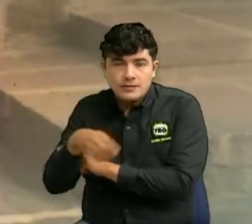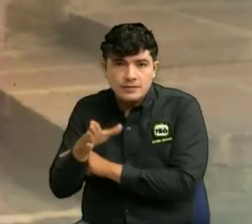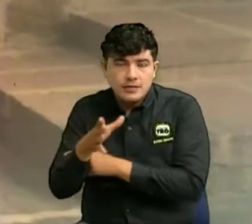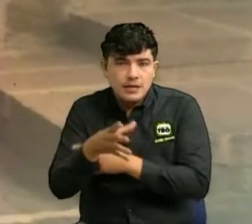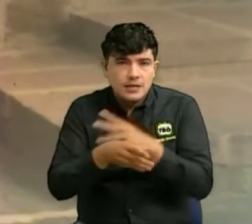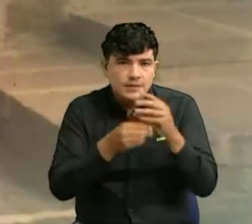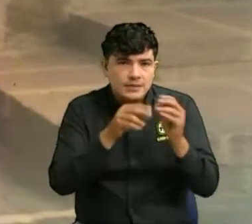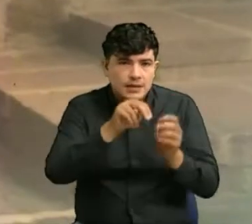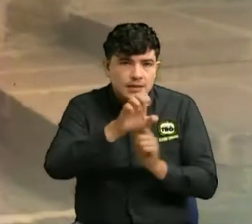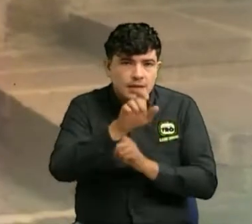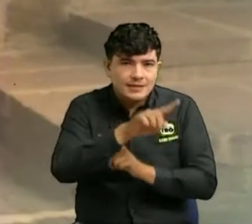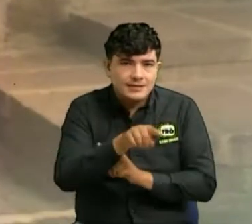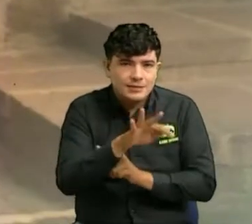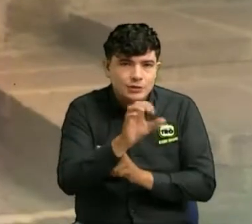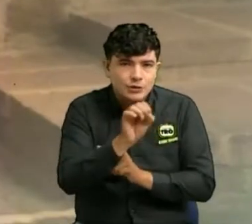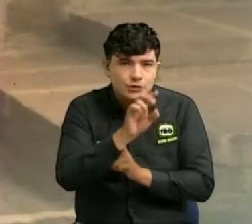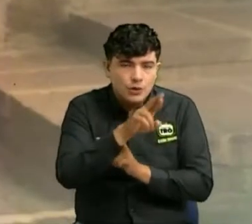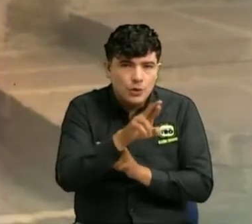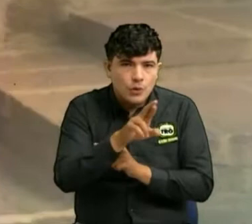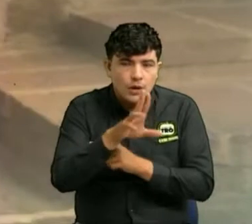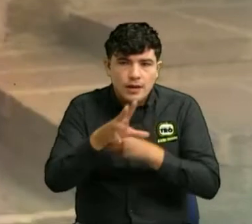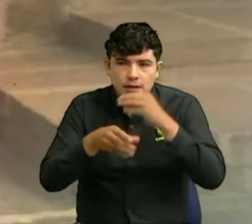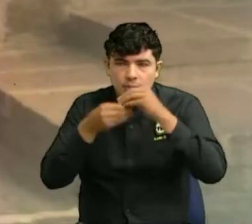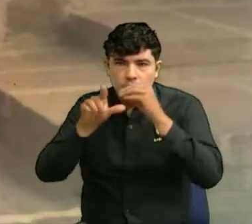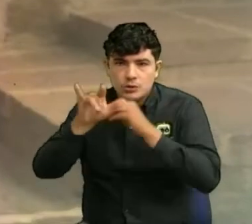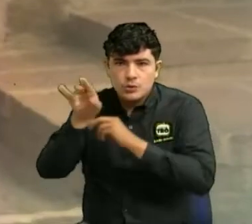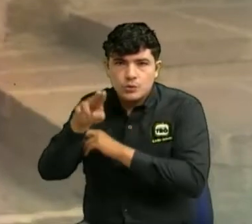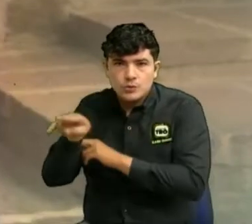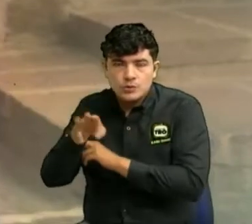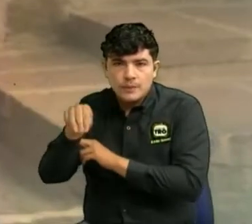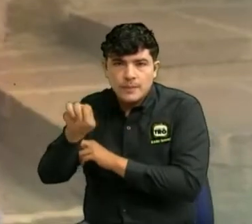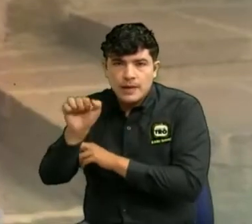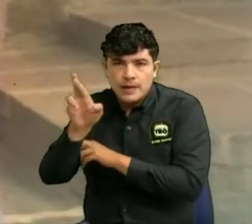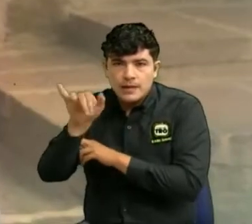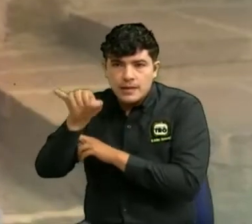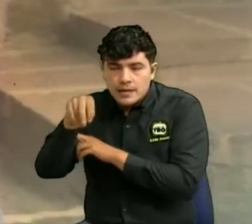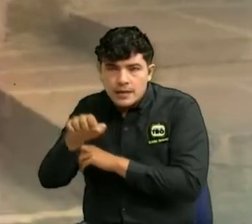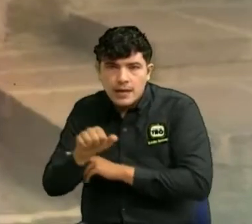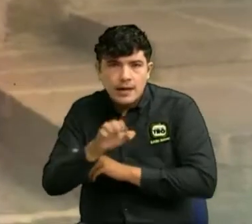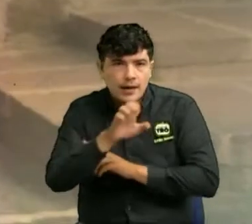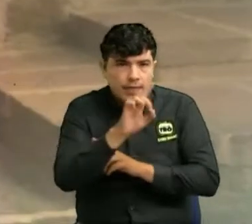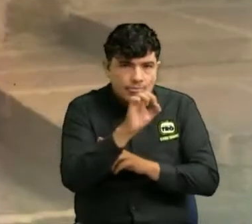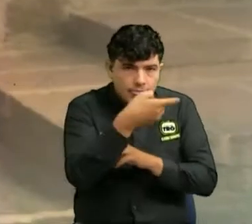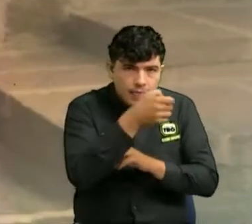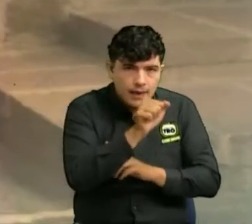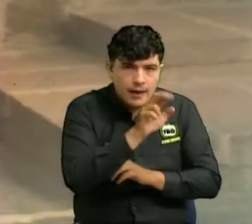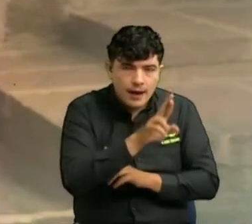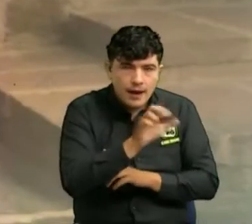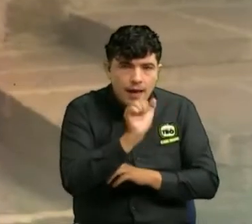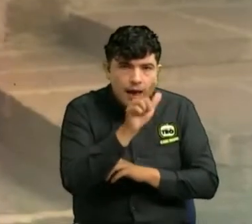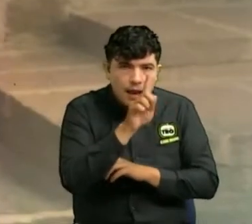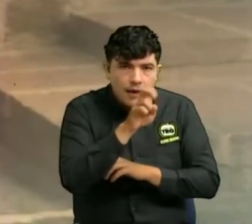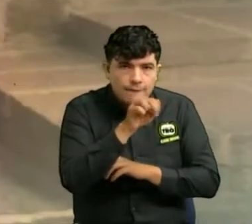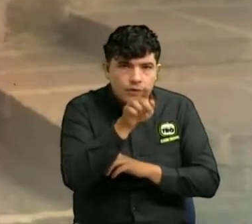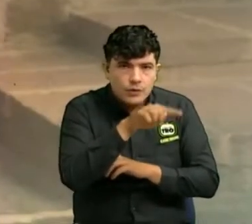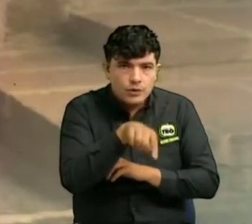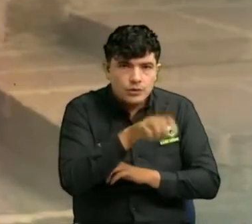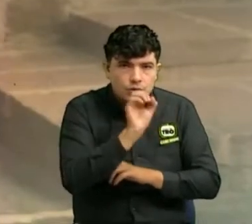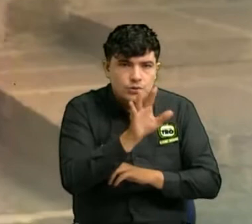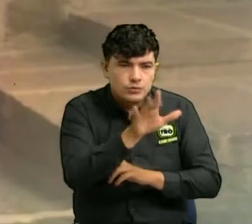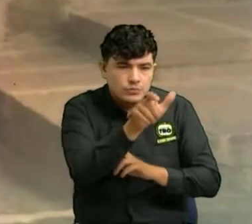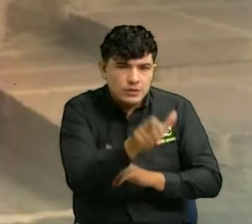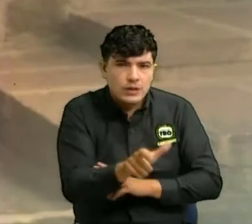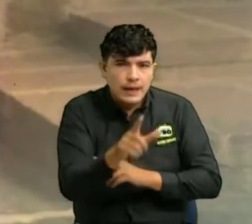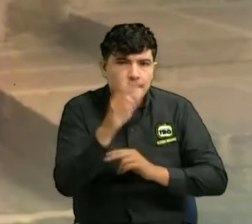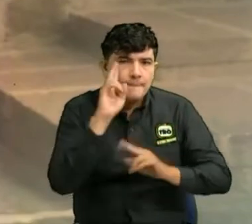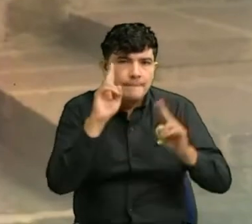Néstor Cáceres, tenemos a Luz Marina Hernández, a Edgar Alfonso Ortiz Montañez, que nos reporta